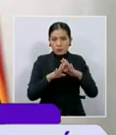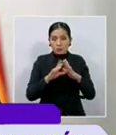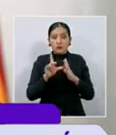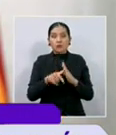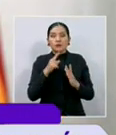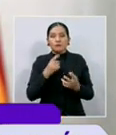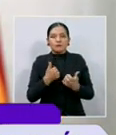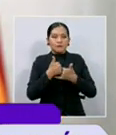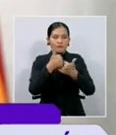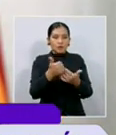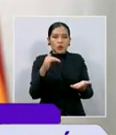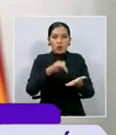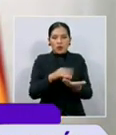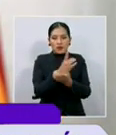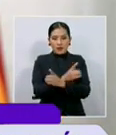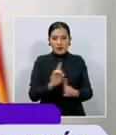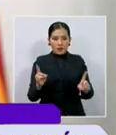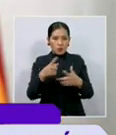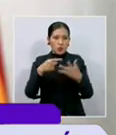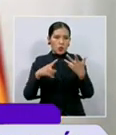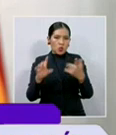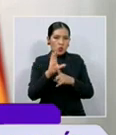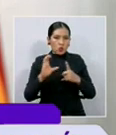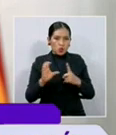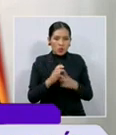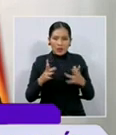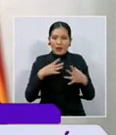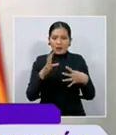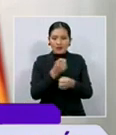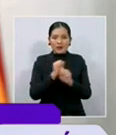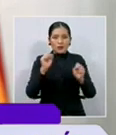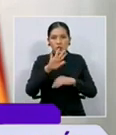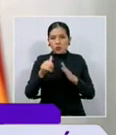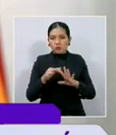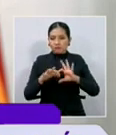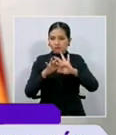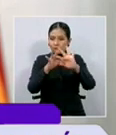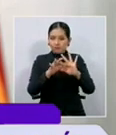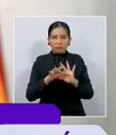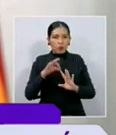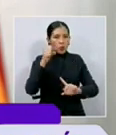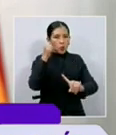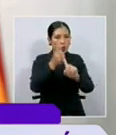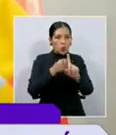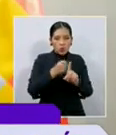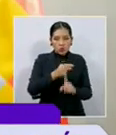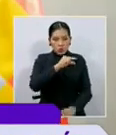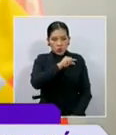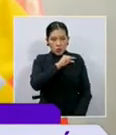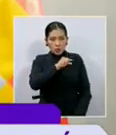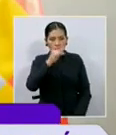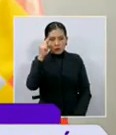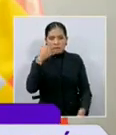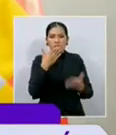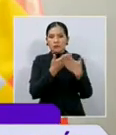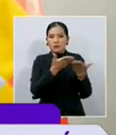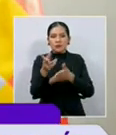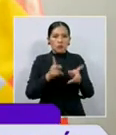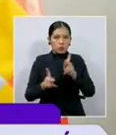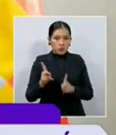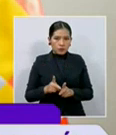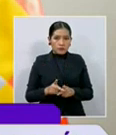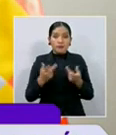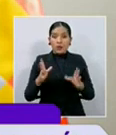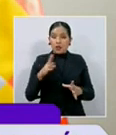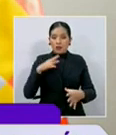democracia intercultural que habíamos recuperado gracias a la unidad, lucha y conciencia del pueblo. A pesar de todos los